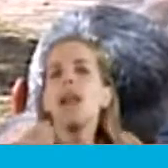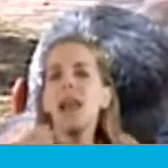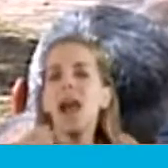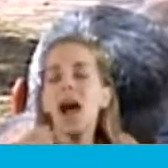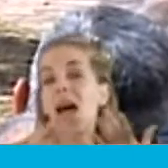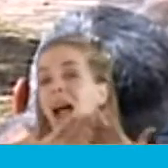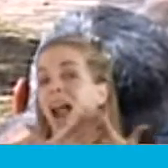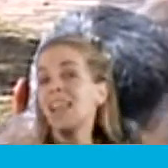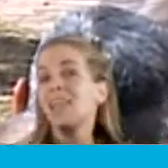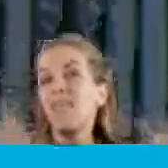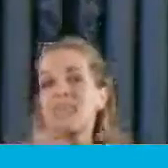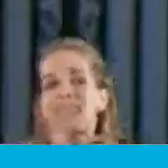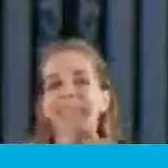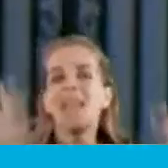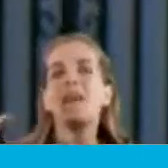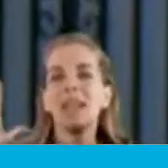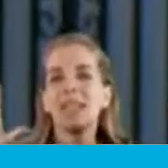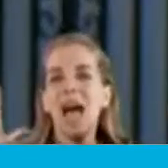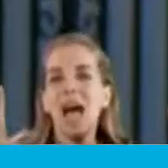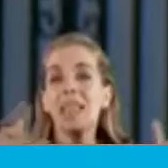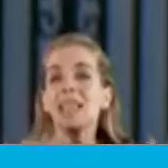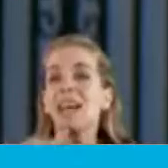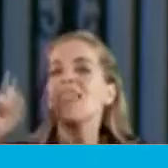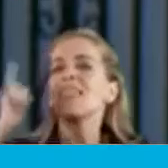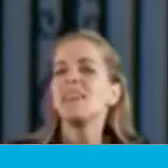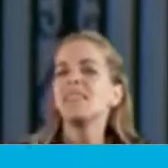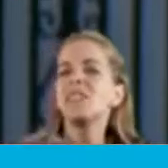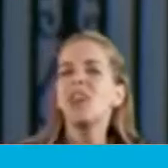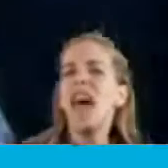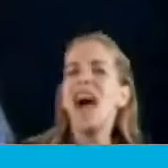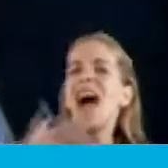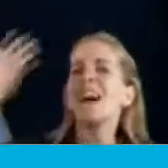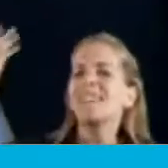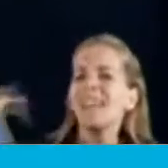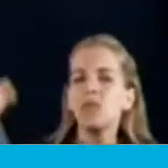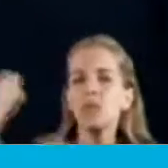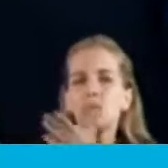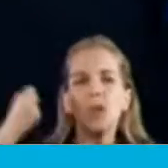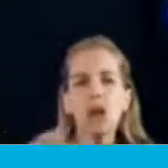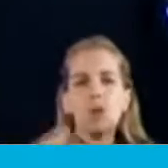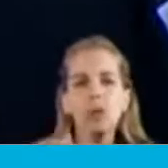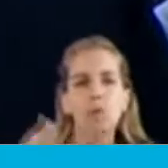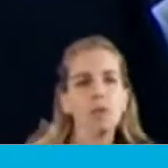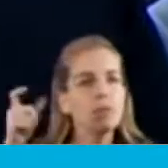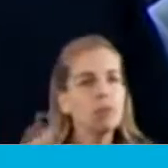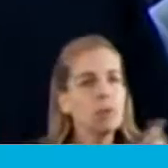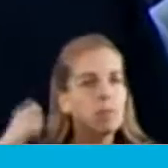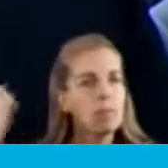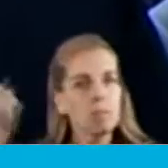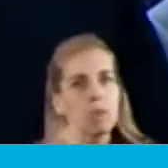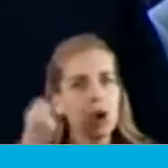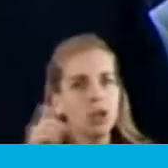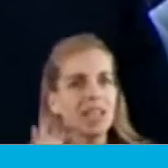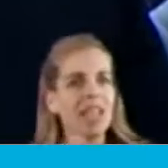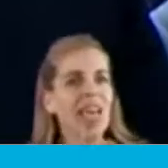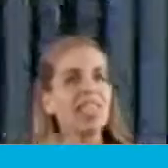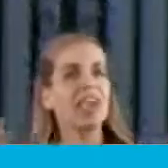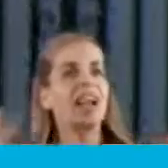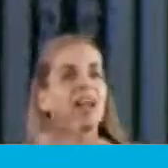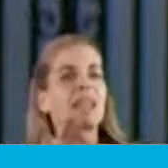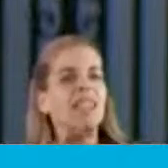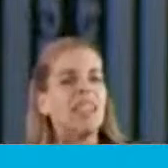Debemos valorar esa decisión construida tan trabajosamente. La declaración de la independencia fue